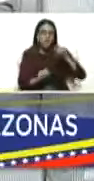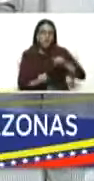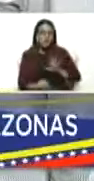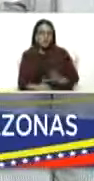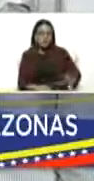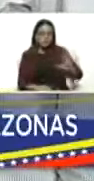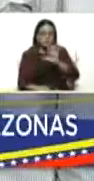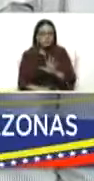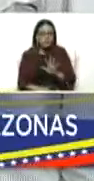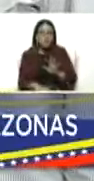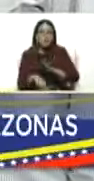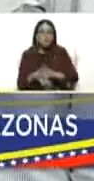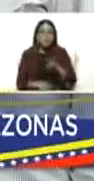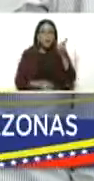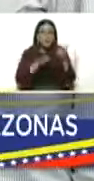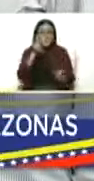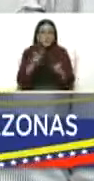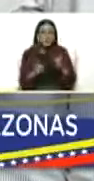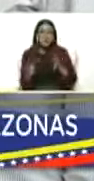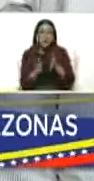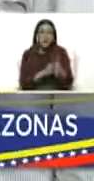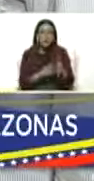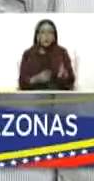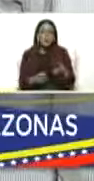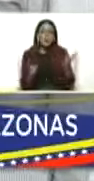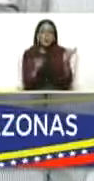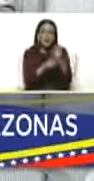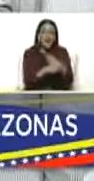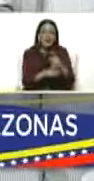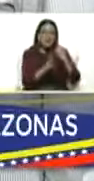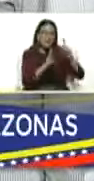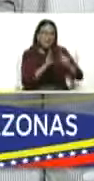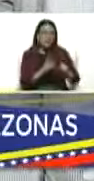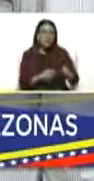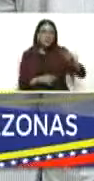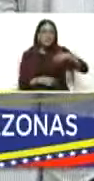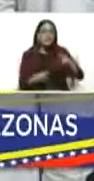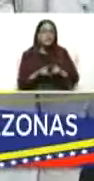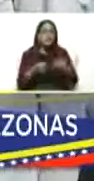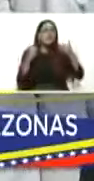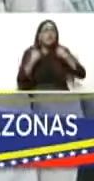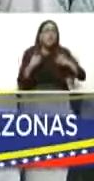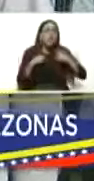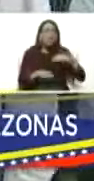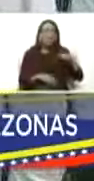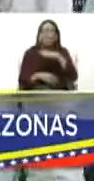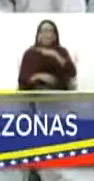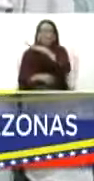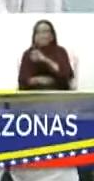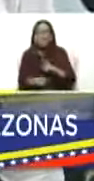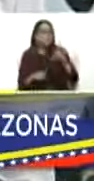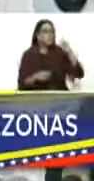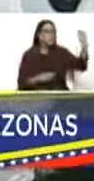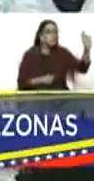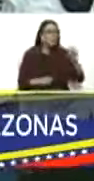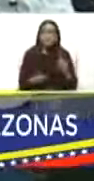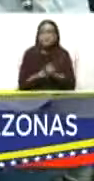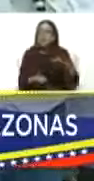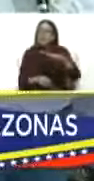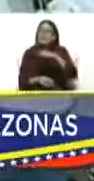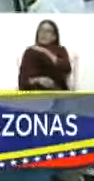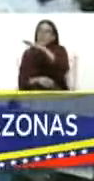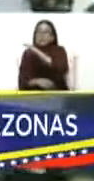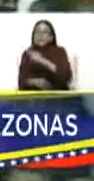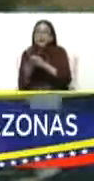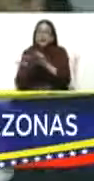son diagnosticados de cáncer y de otras enfermedades oncológicas deben emigrar desde nuestro terruño hacia